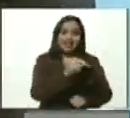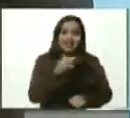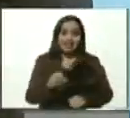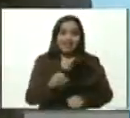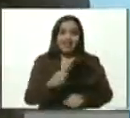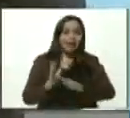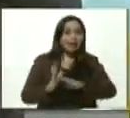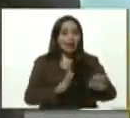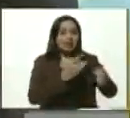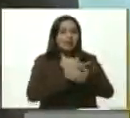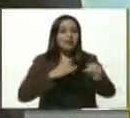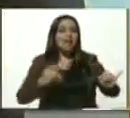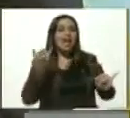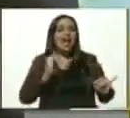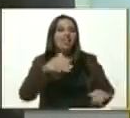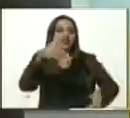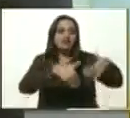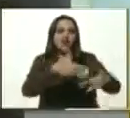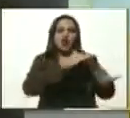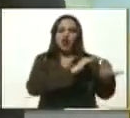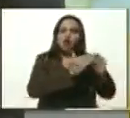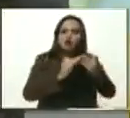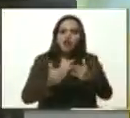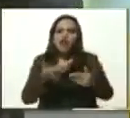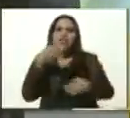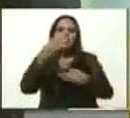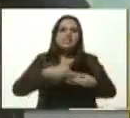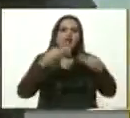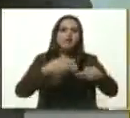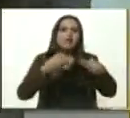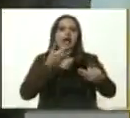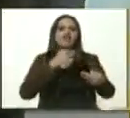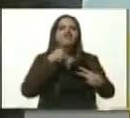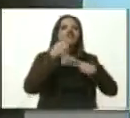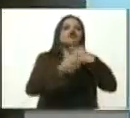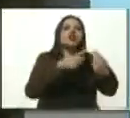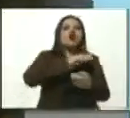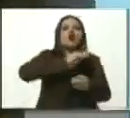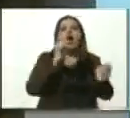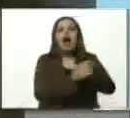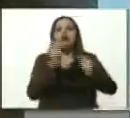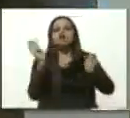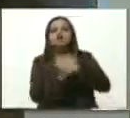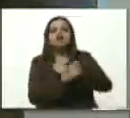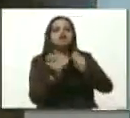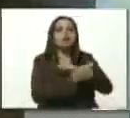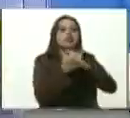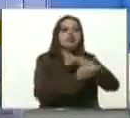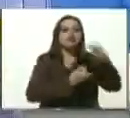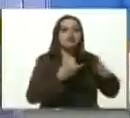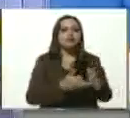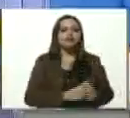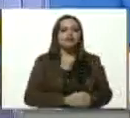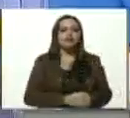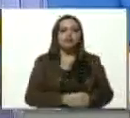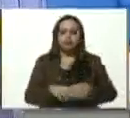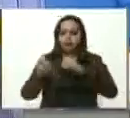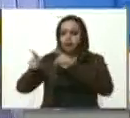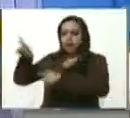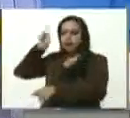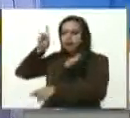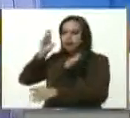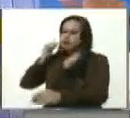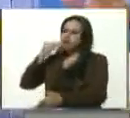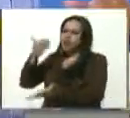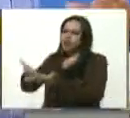de comunas, es decir, siempre se están renovando pues los representantes, los voceros de las diferentes instituciones. Defensor, bueno, muchas gracias por haber estado